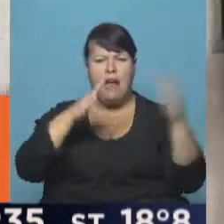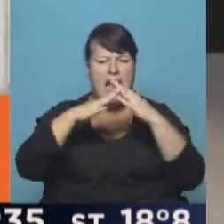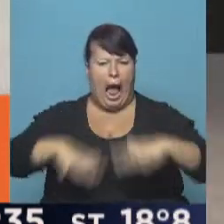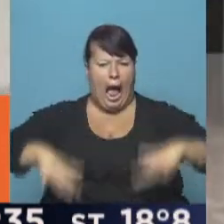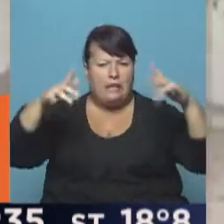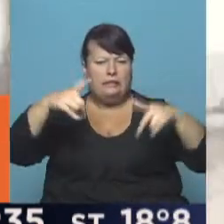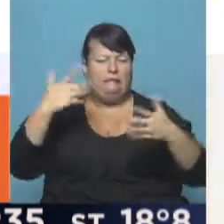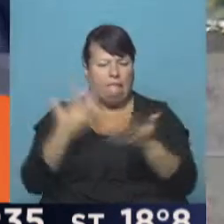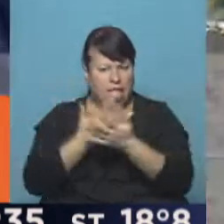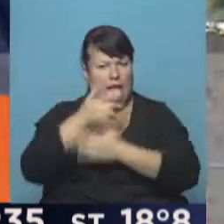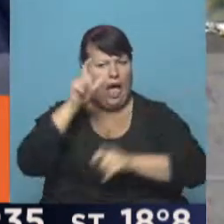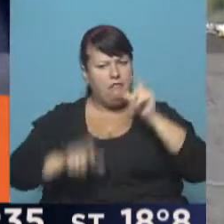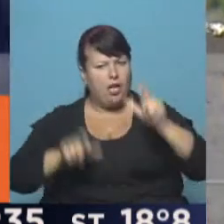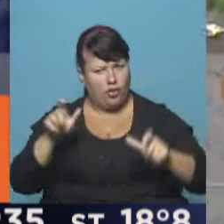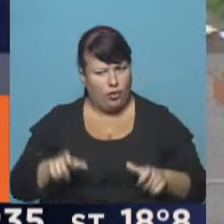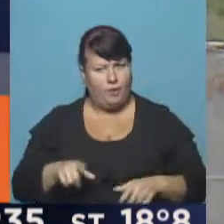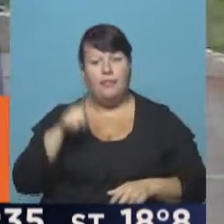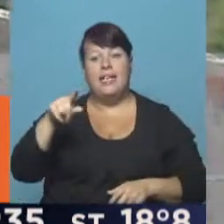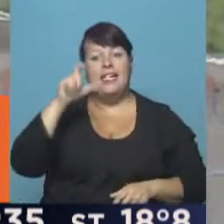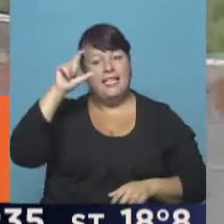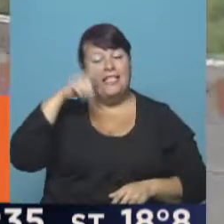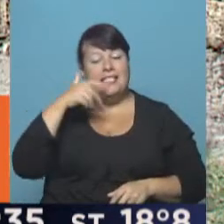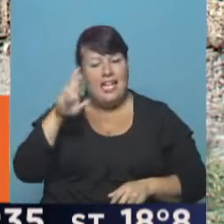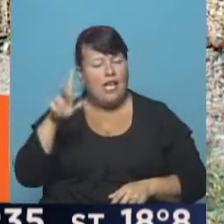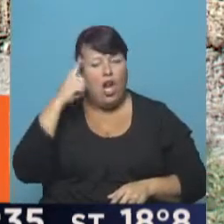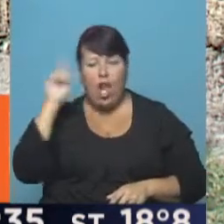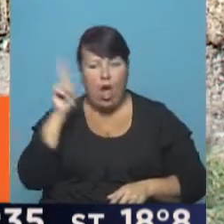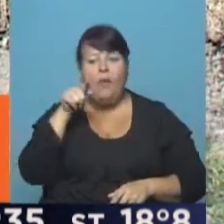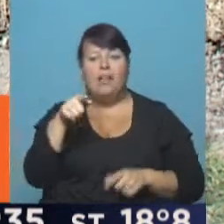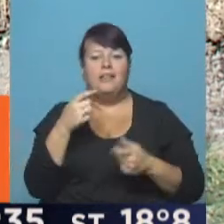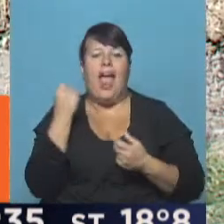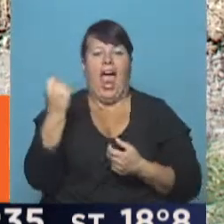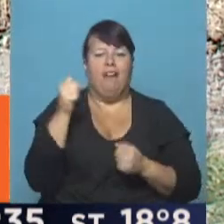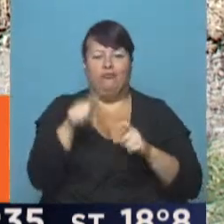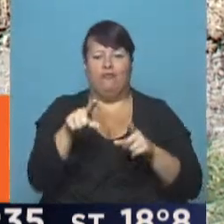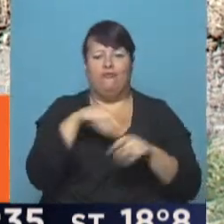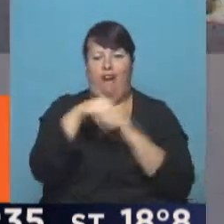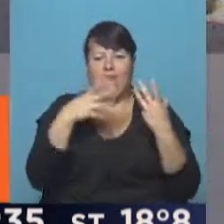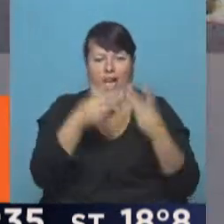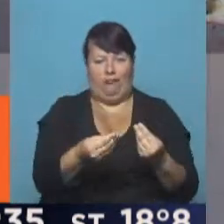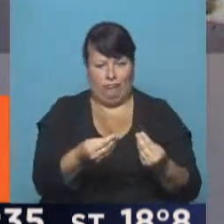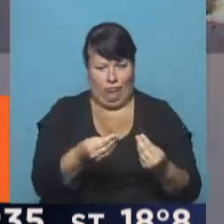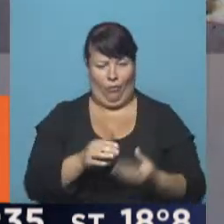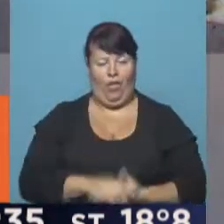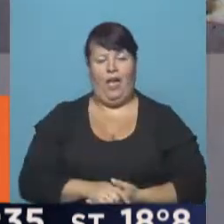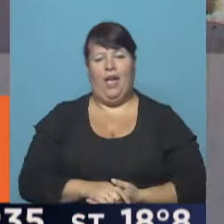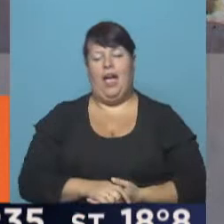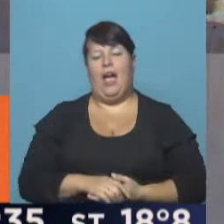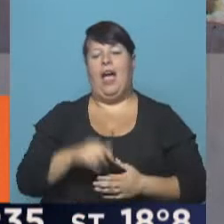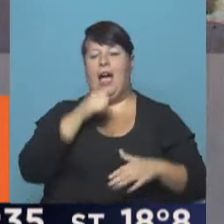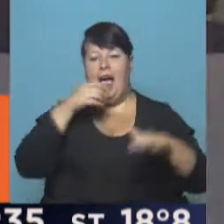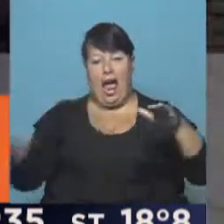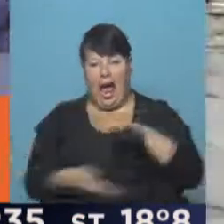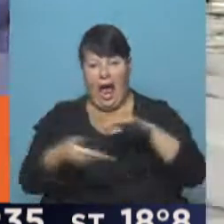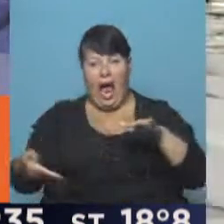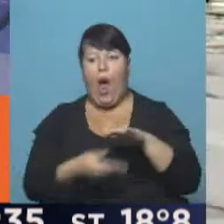sufridos habitantes. Julio César se convirtió sin pensarlo en héroe de su propia familia. Por debajo del agua